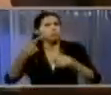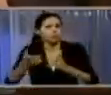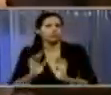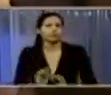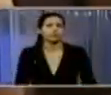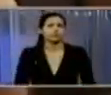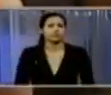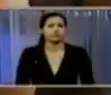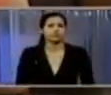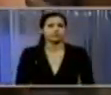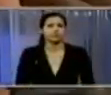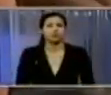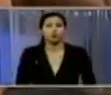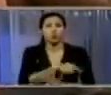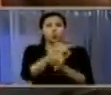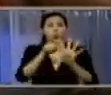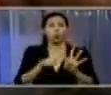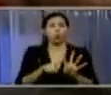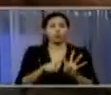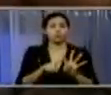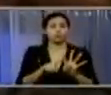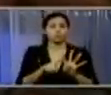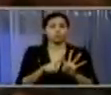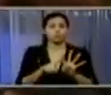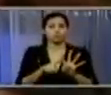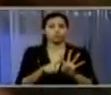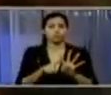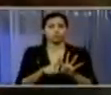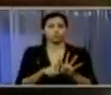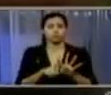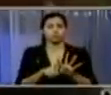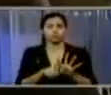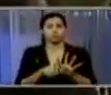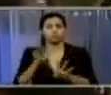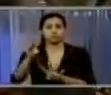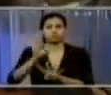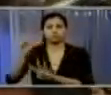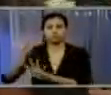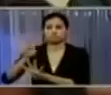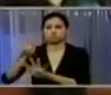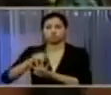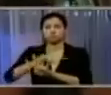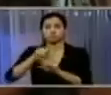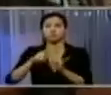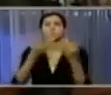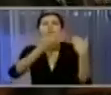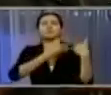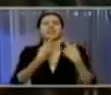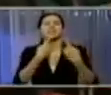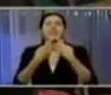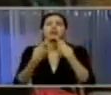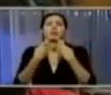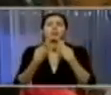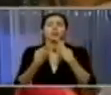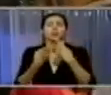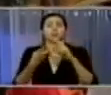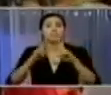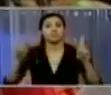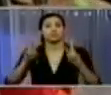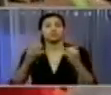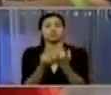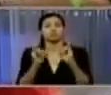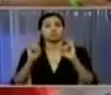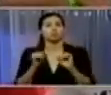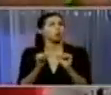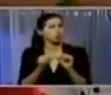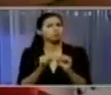los cuatro representantes para los diálogos de paz, de soberanía, y continuemos esos